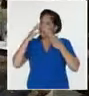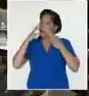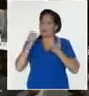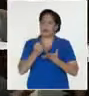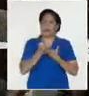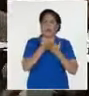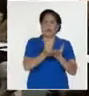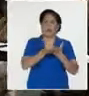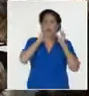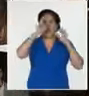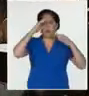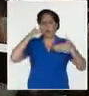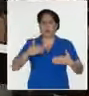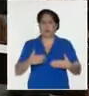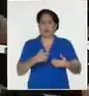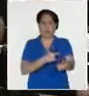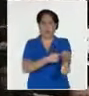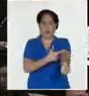sistema de salud pública.